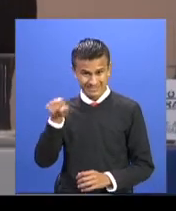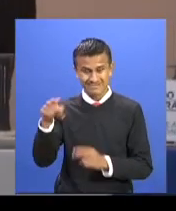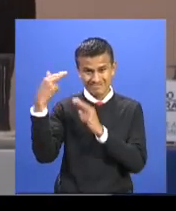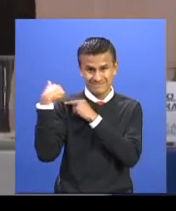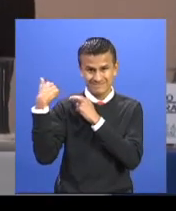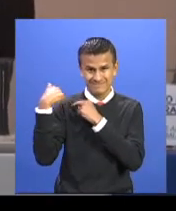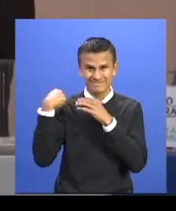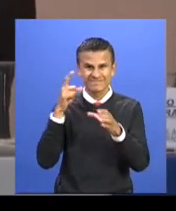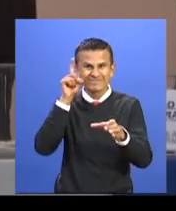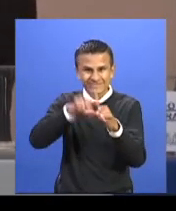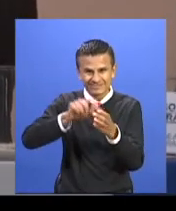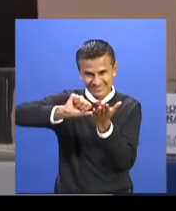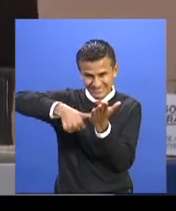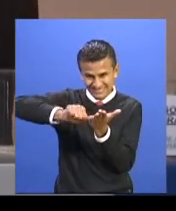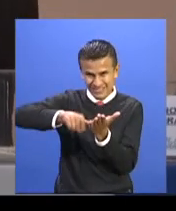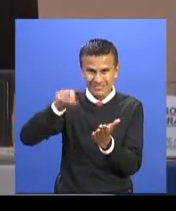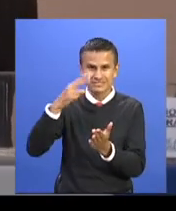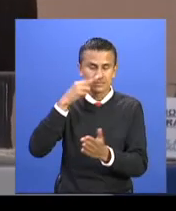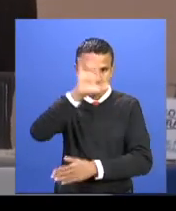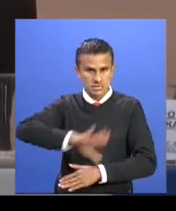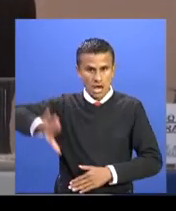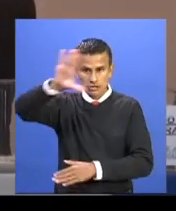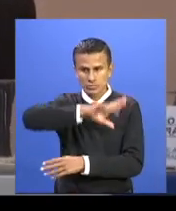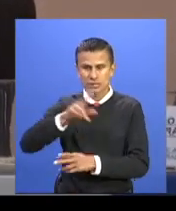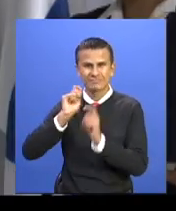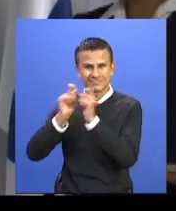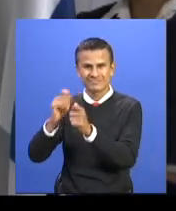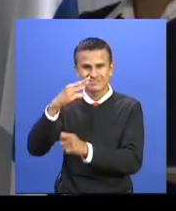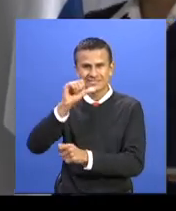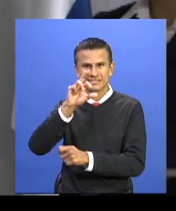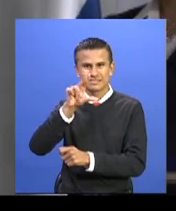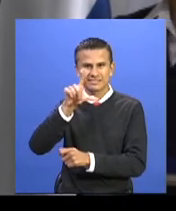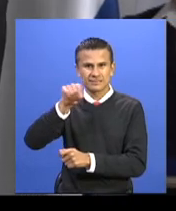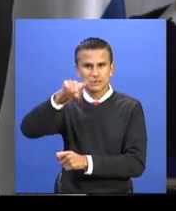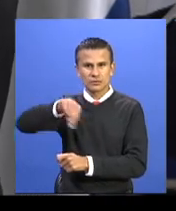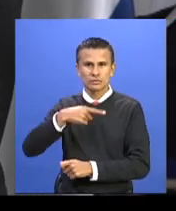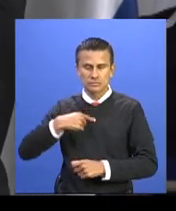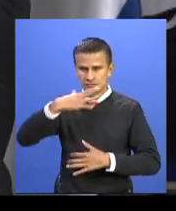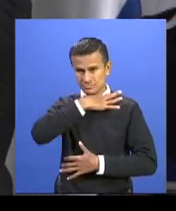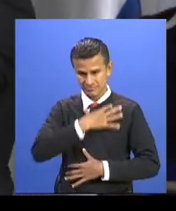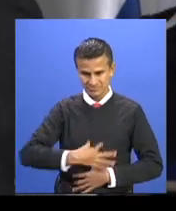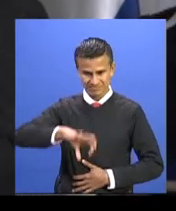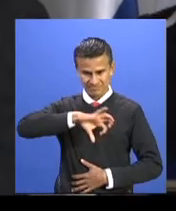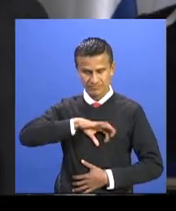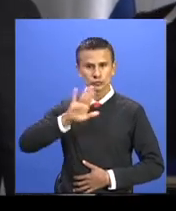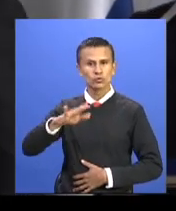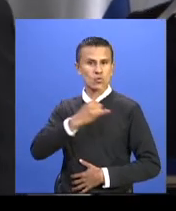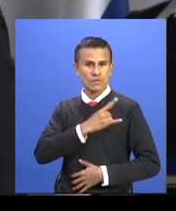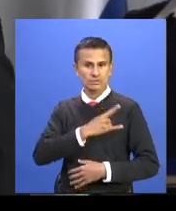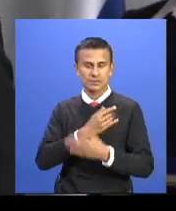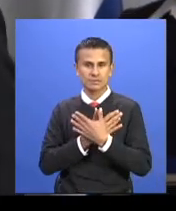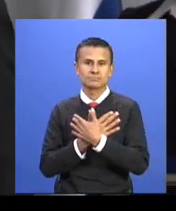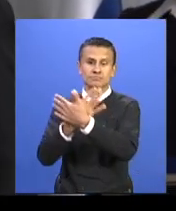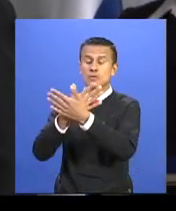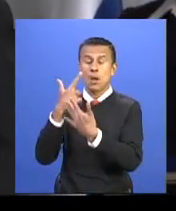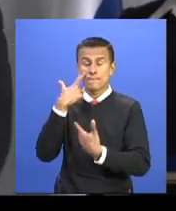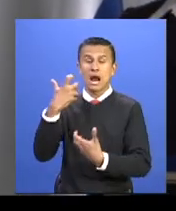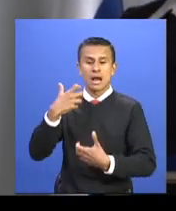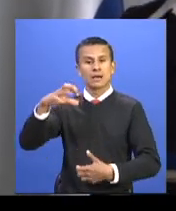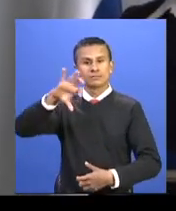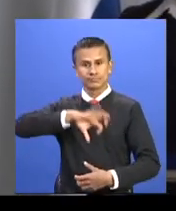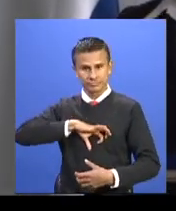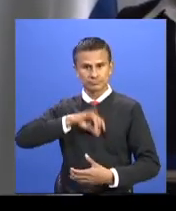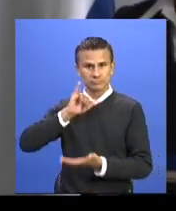El registrador nacional del Estado Civil, Carlos Ariel Sánchez, fue distinguido con la medalla Grado Oro de la Universidad Santiago de